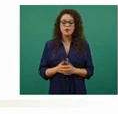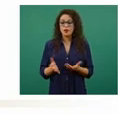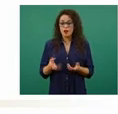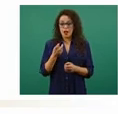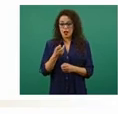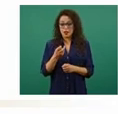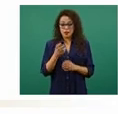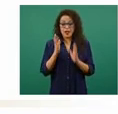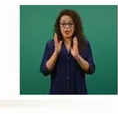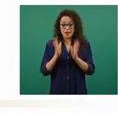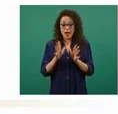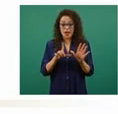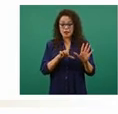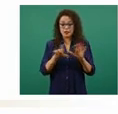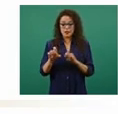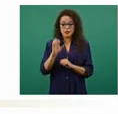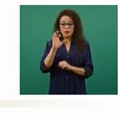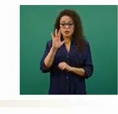ya